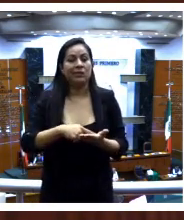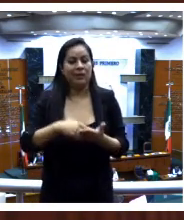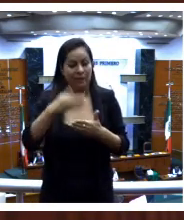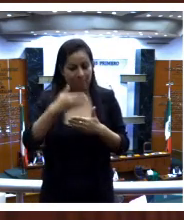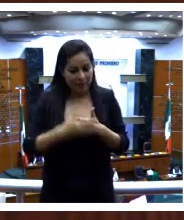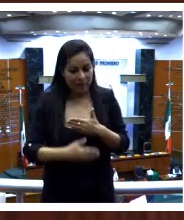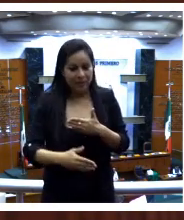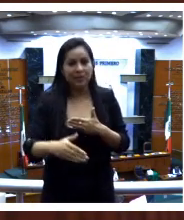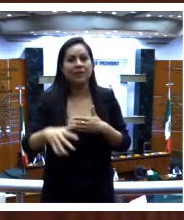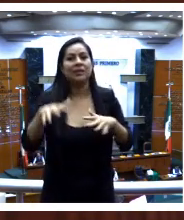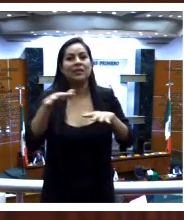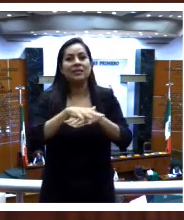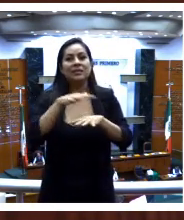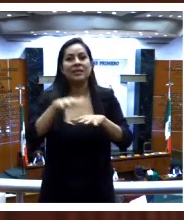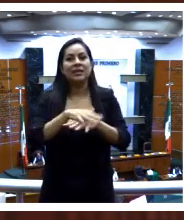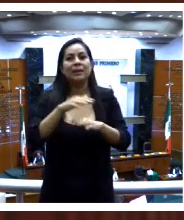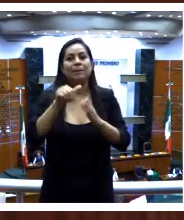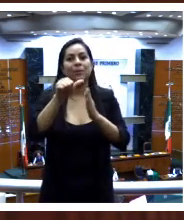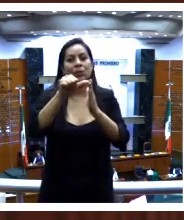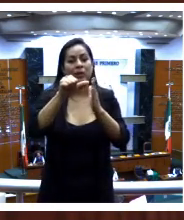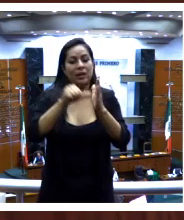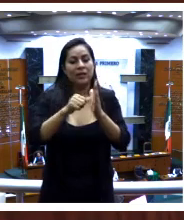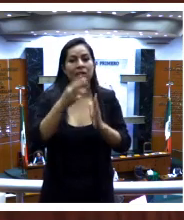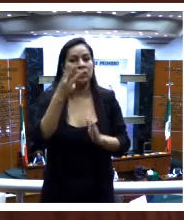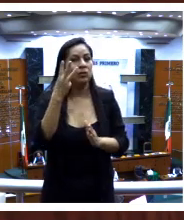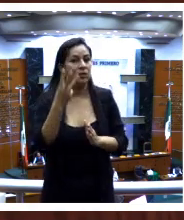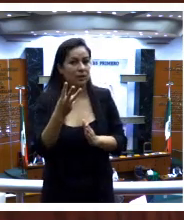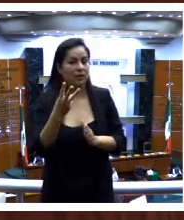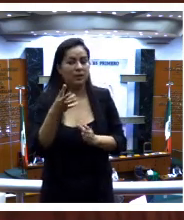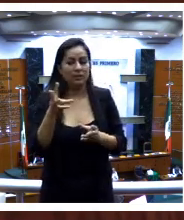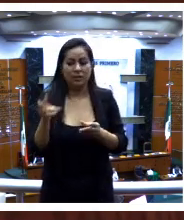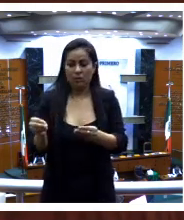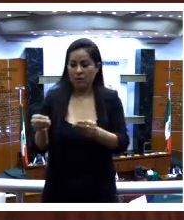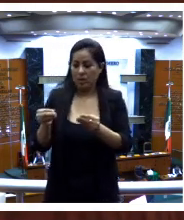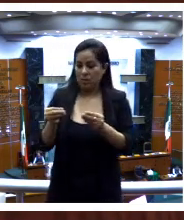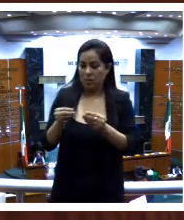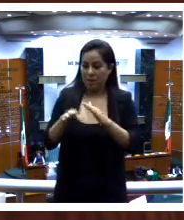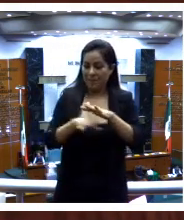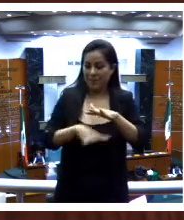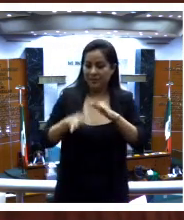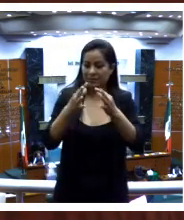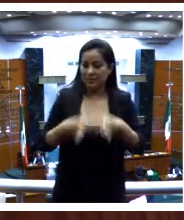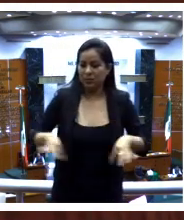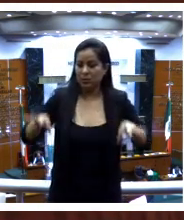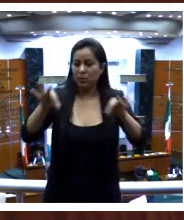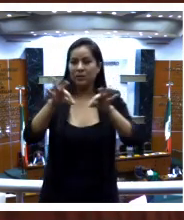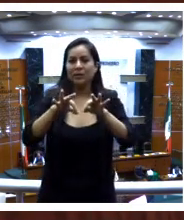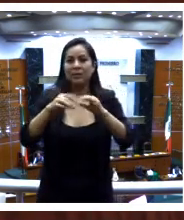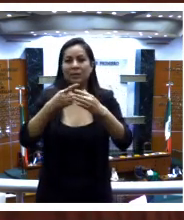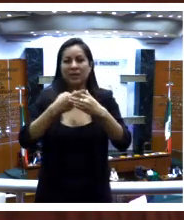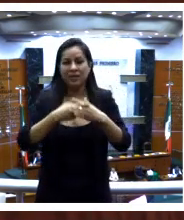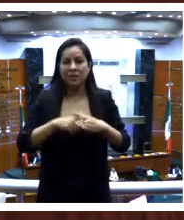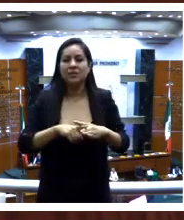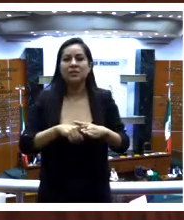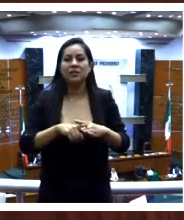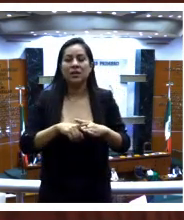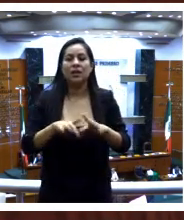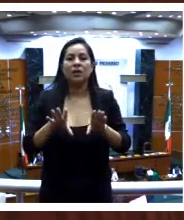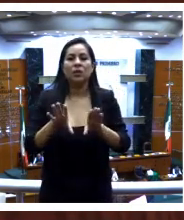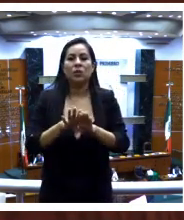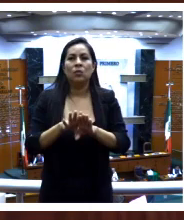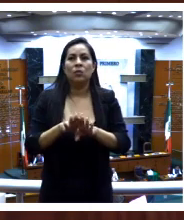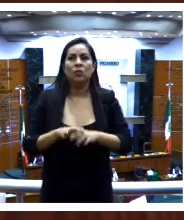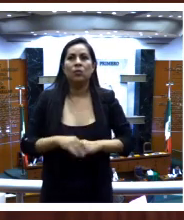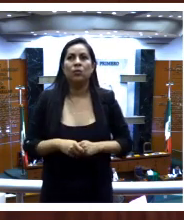esta reforma al artículo 3º, pues se toma como base importante para desplegar tanto